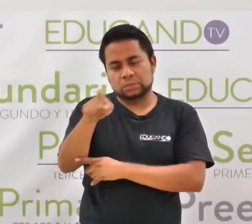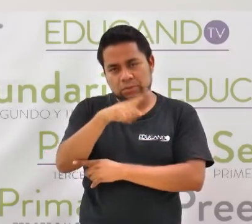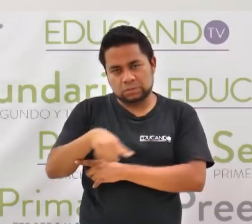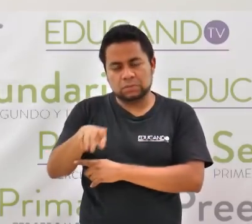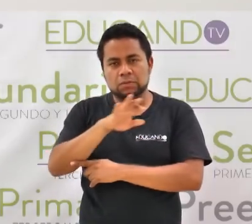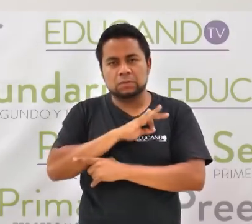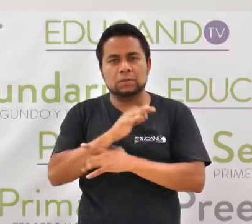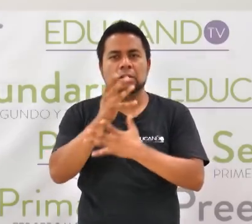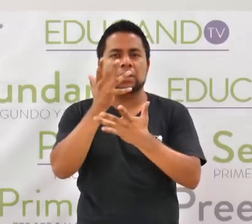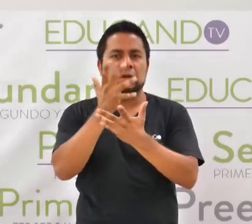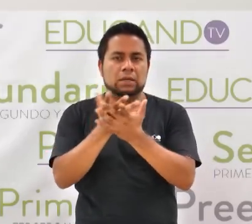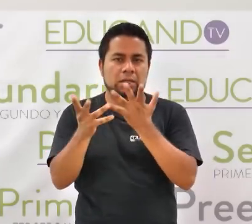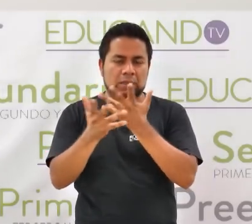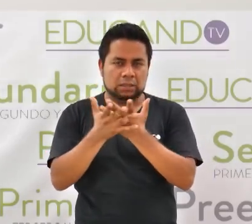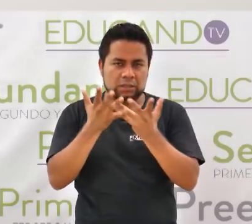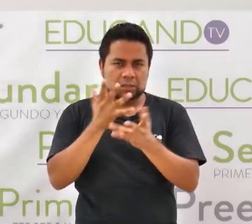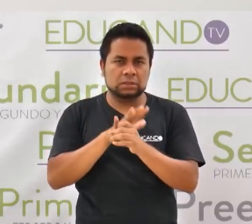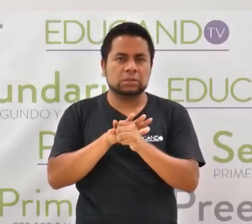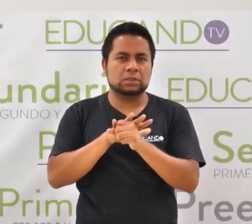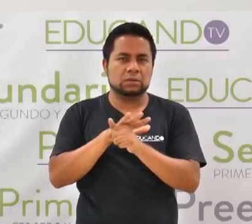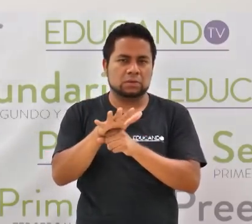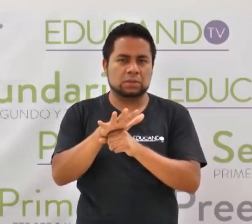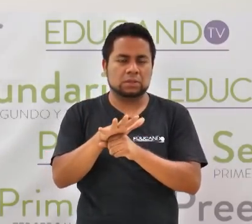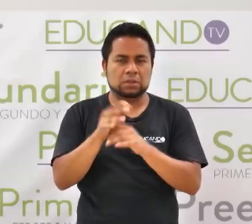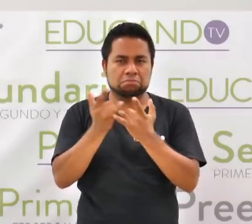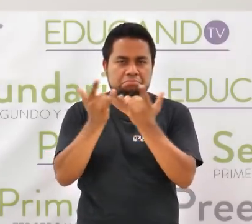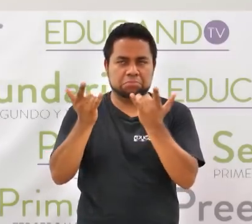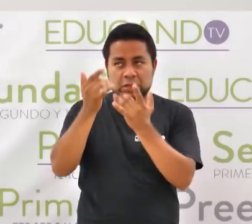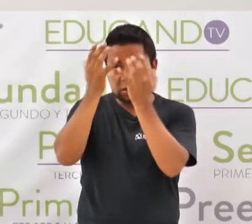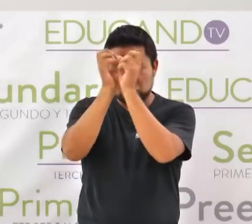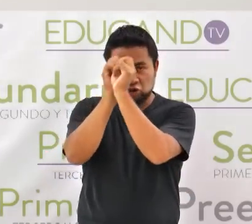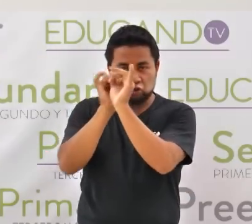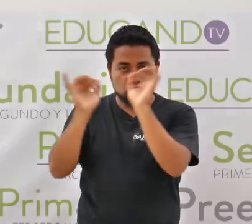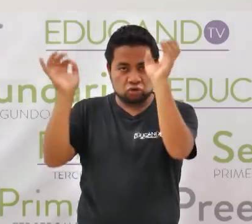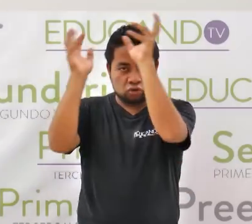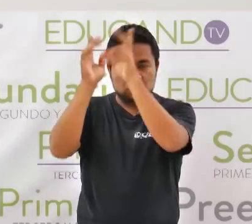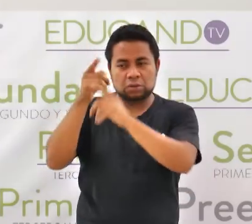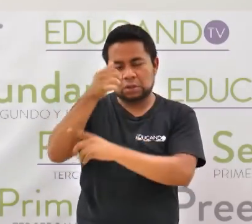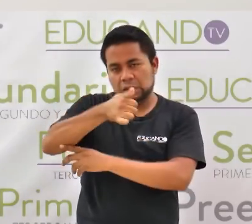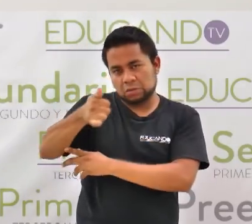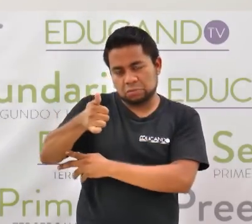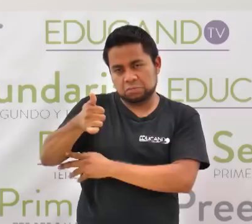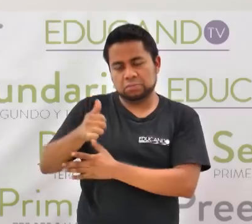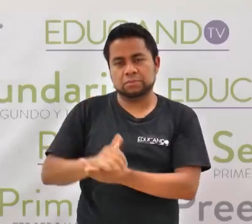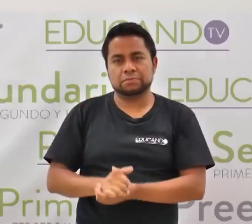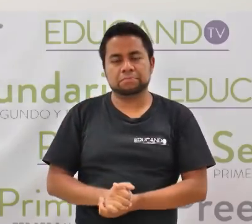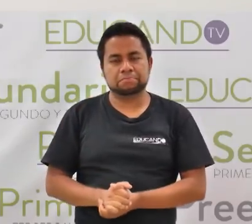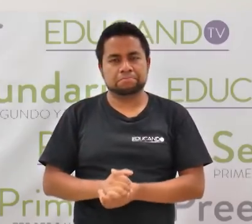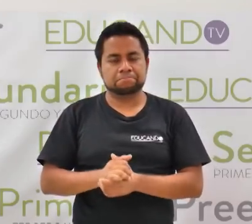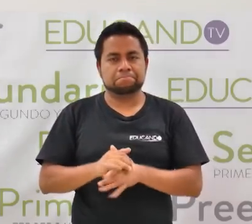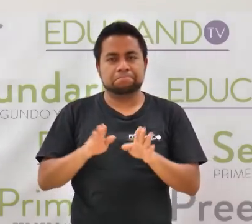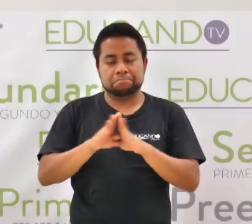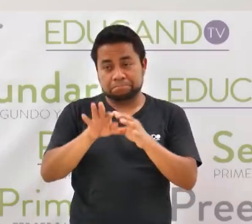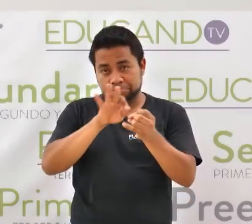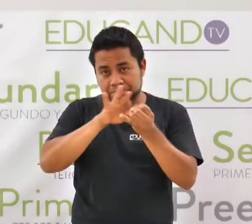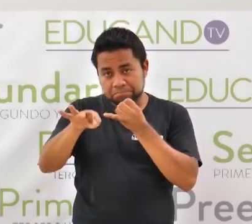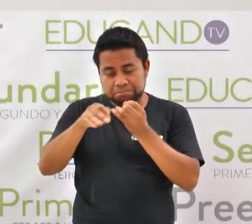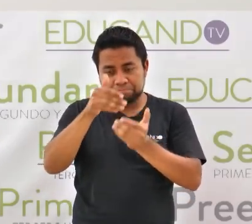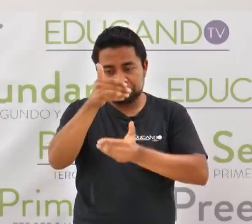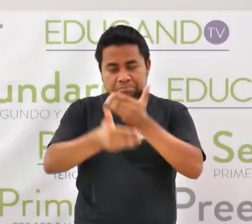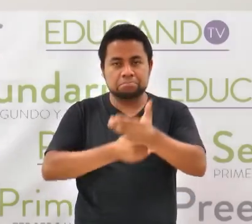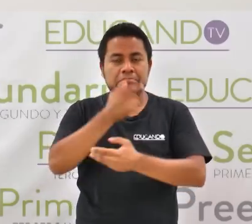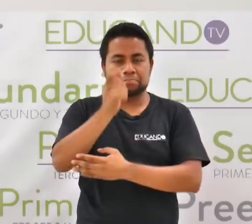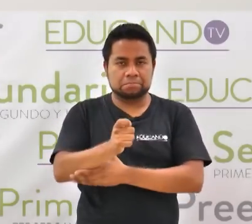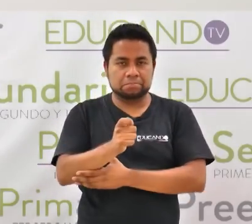para que ustedes elaboren su historieta. Y entonces el último paso